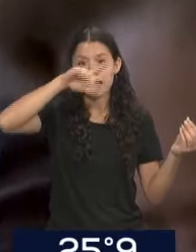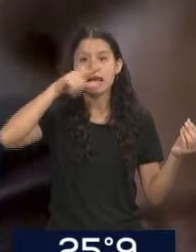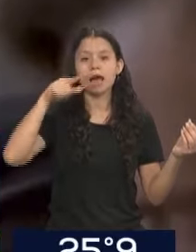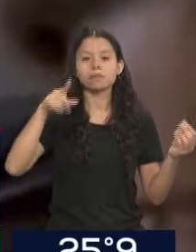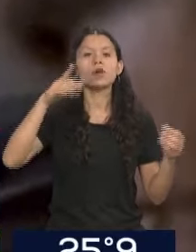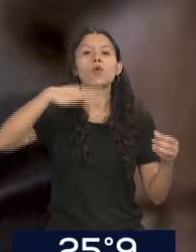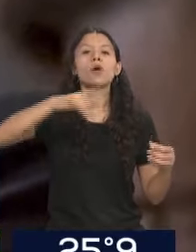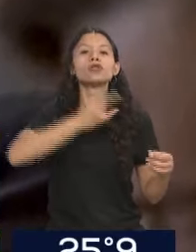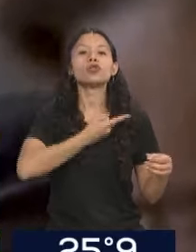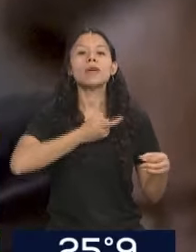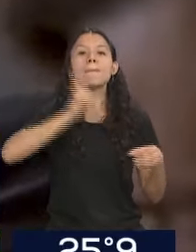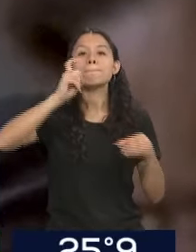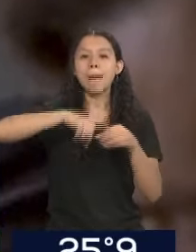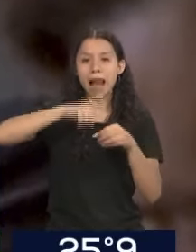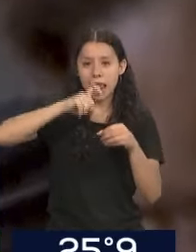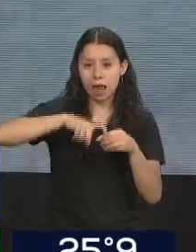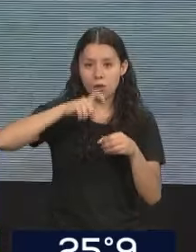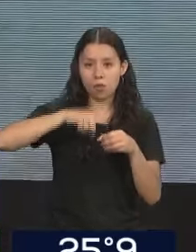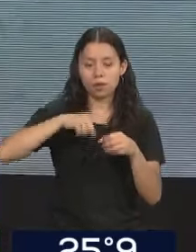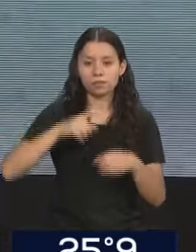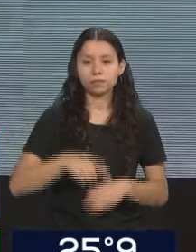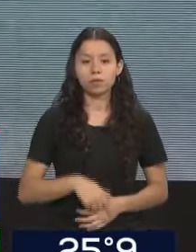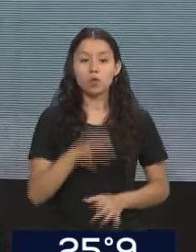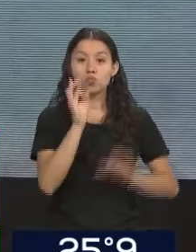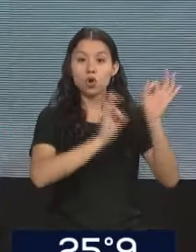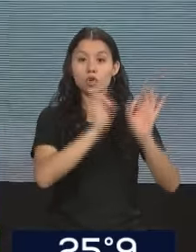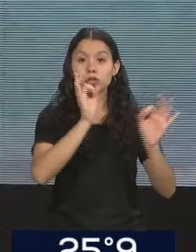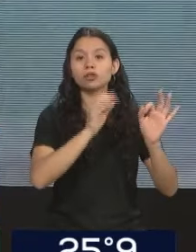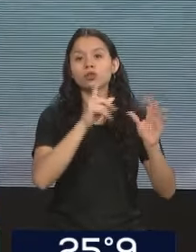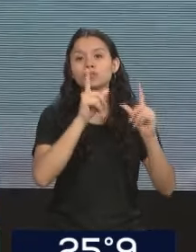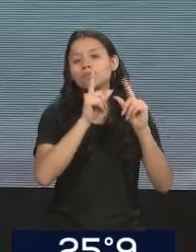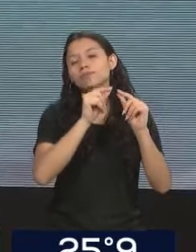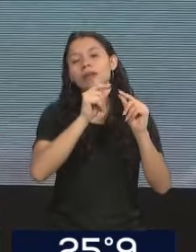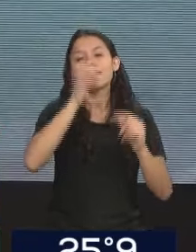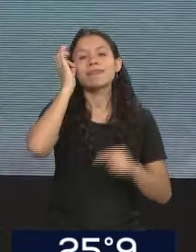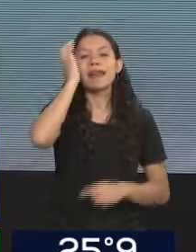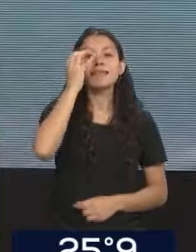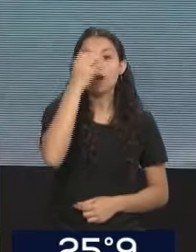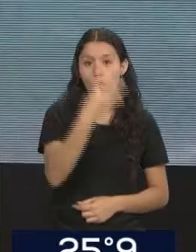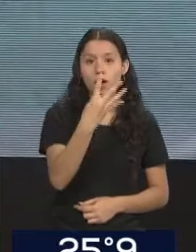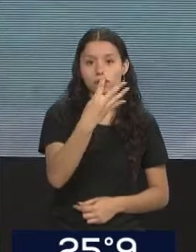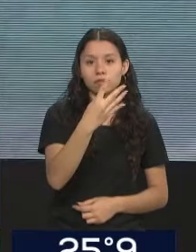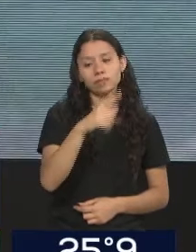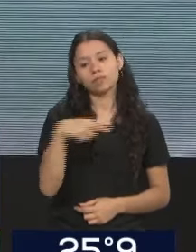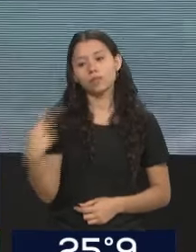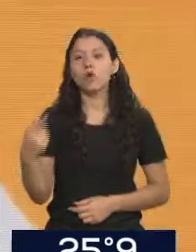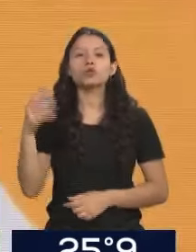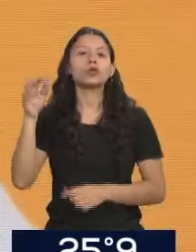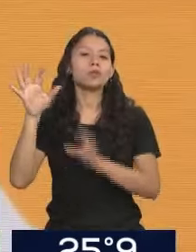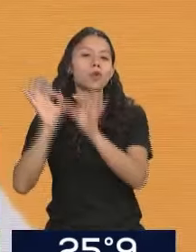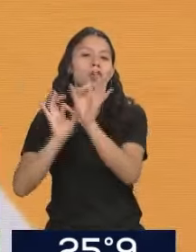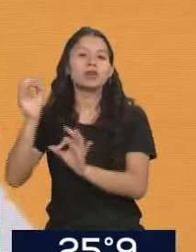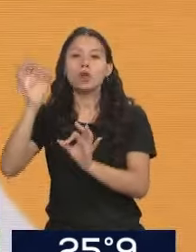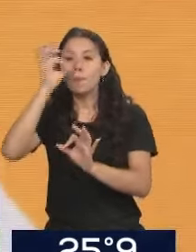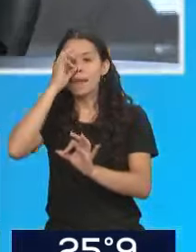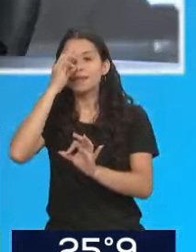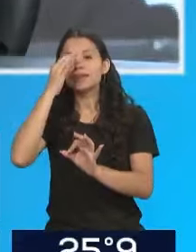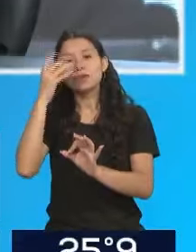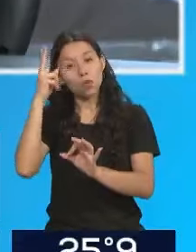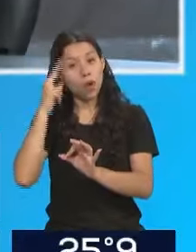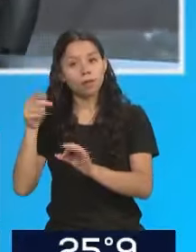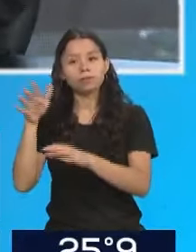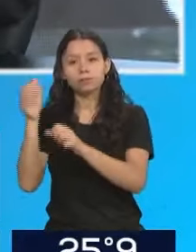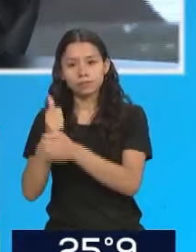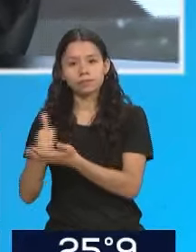Malargüe. 34 proyectos de cobre de exploración, más otros 29 que están en cartera y aproximadamente unos 130